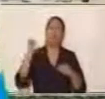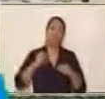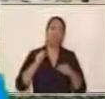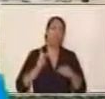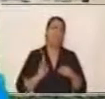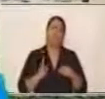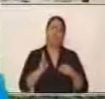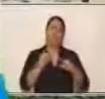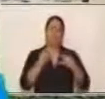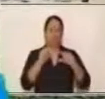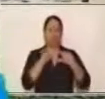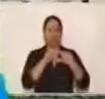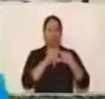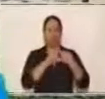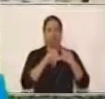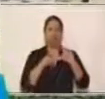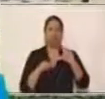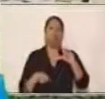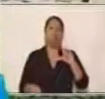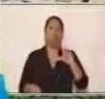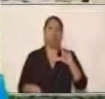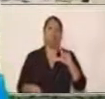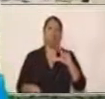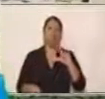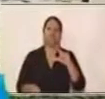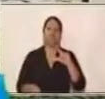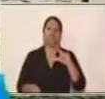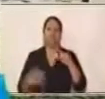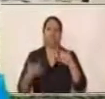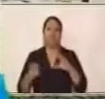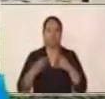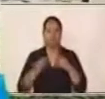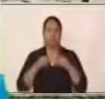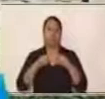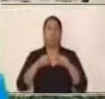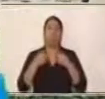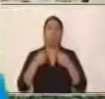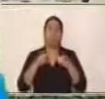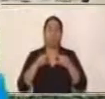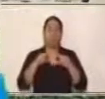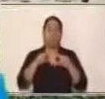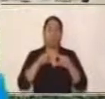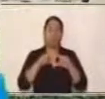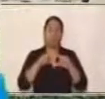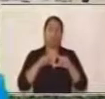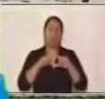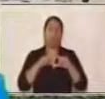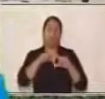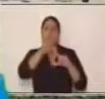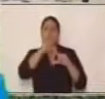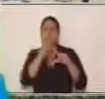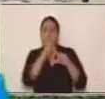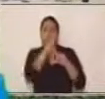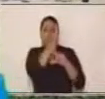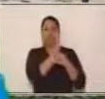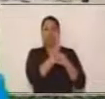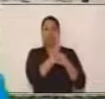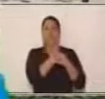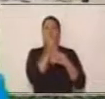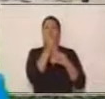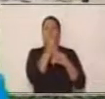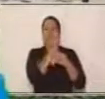ángulo agudo. ¿Y por qué ángulo agudo? Si ya se abrió más. Porque sigue siendo la abertura más pequeña que un ángulo